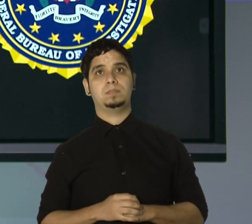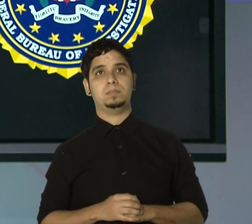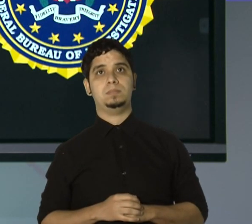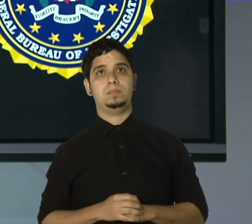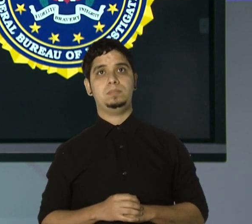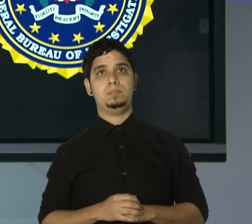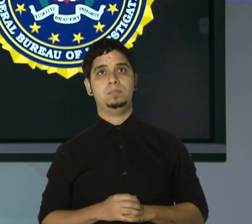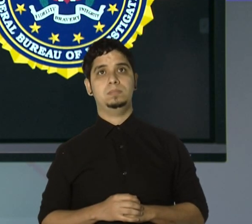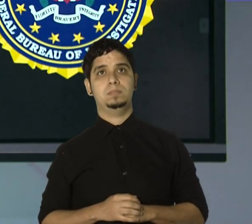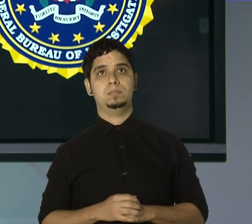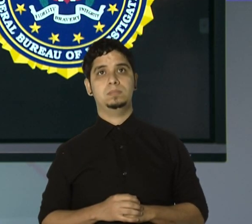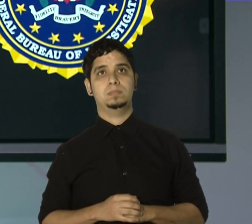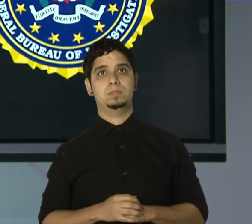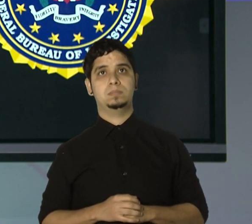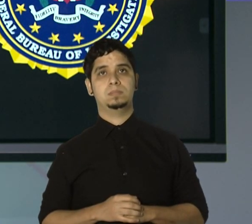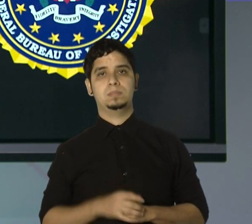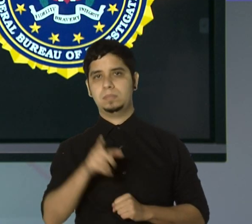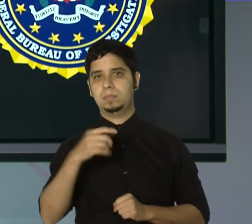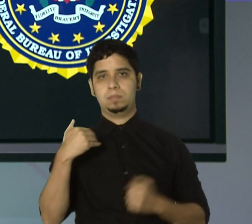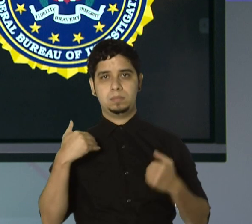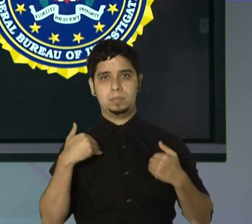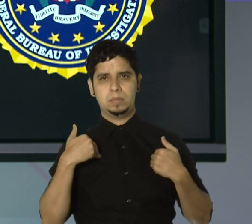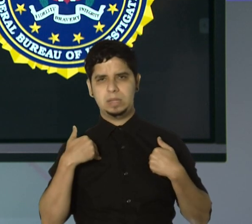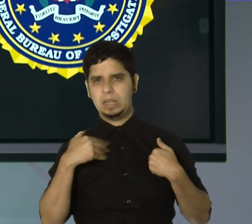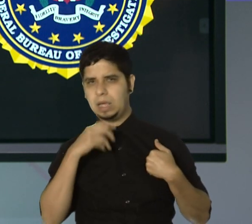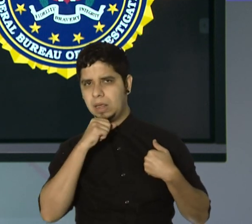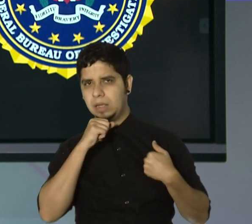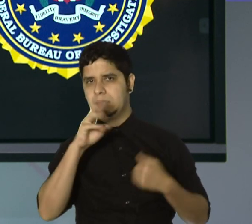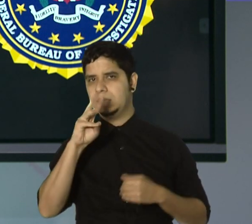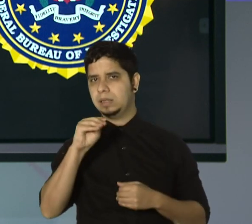Correcto. Es de 60 años de edad, ¿verdad?